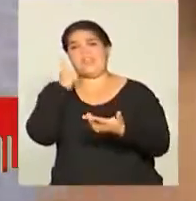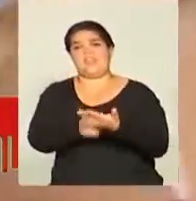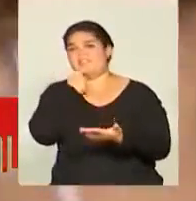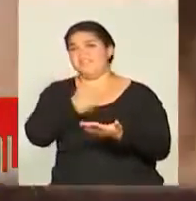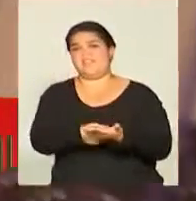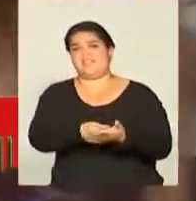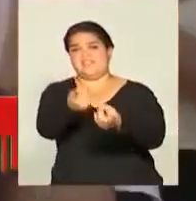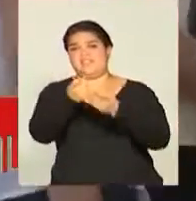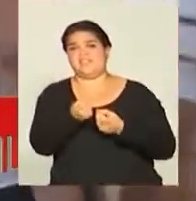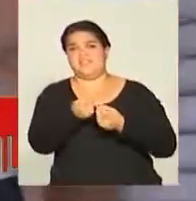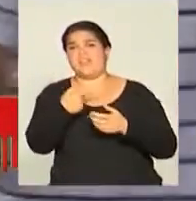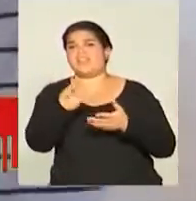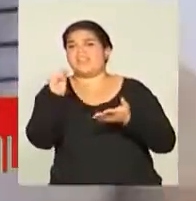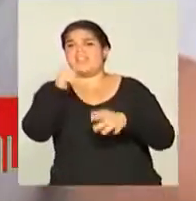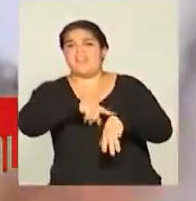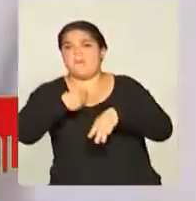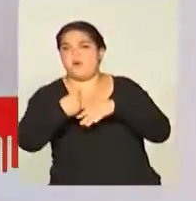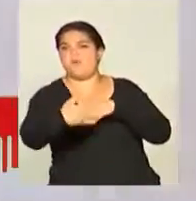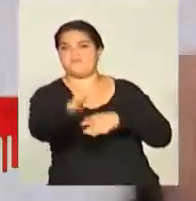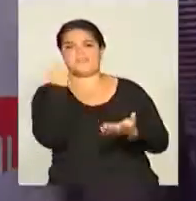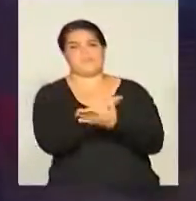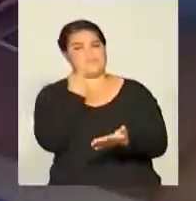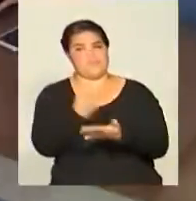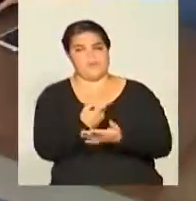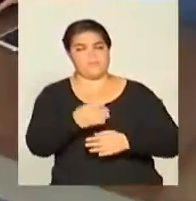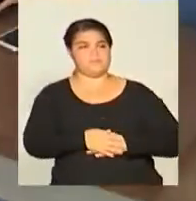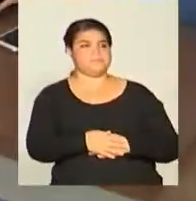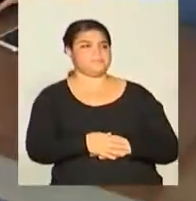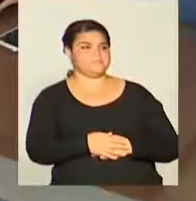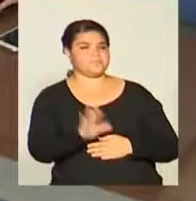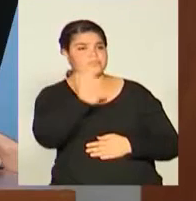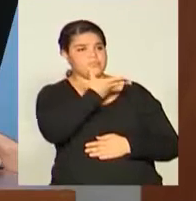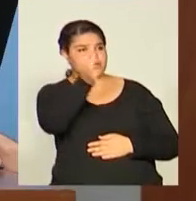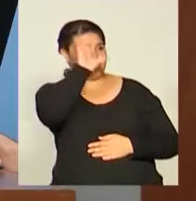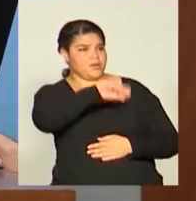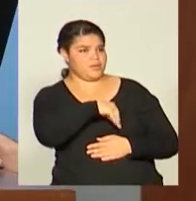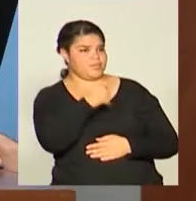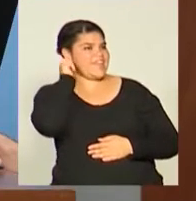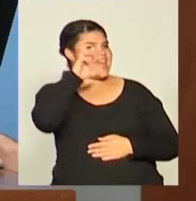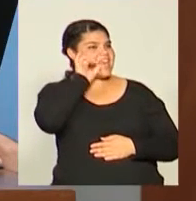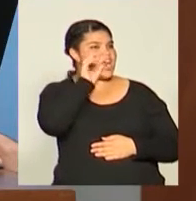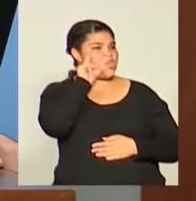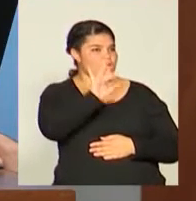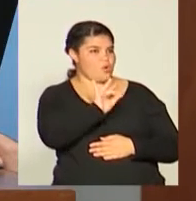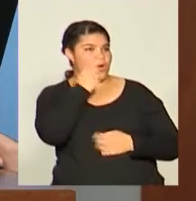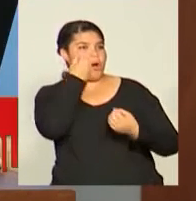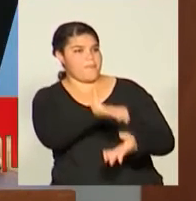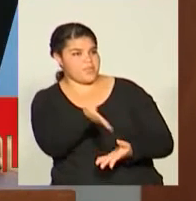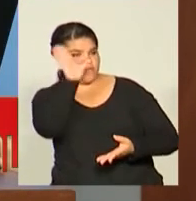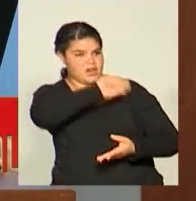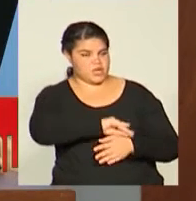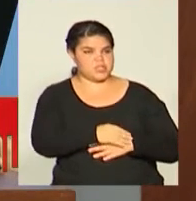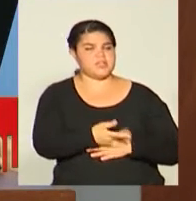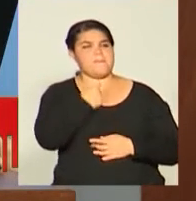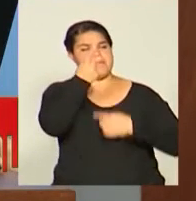tiene mucho margen. Sebastián, buenas noches. Gerardo Jiménez te saluda. ¿Cómo te va? Bien, muy bien. Te hago una consulta. Mucho